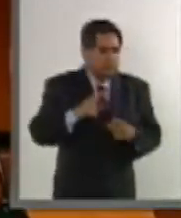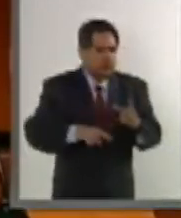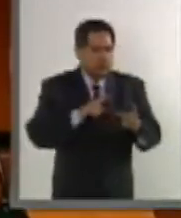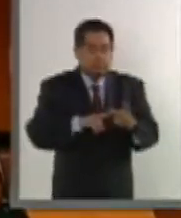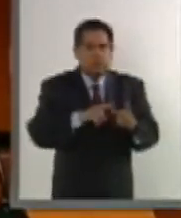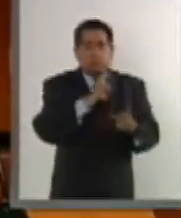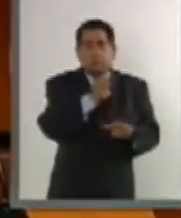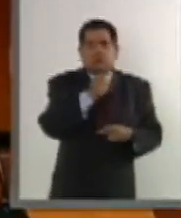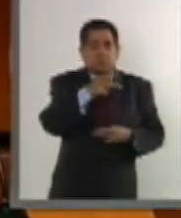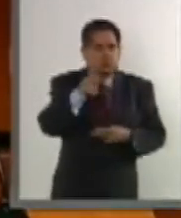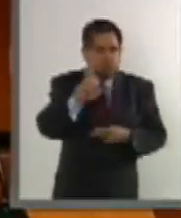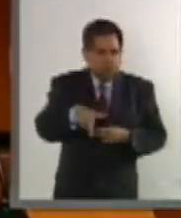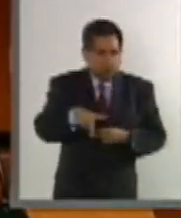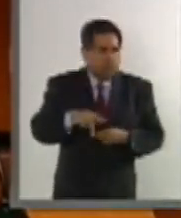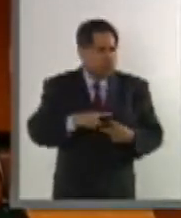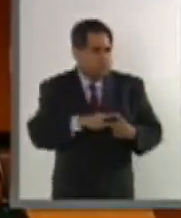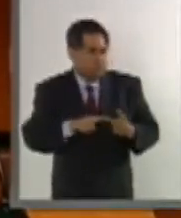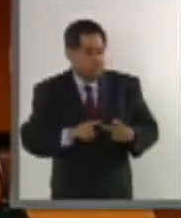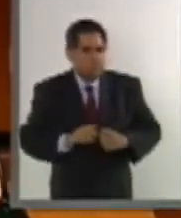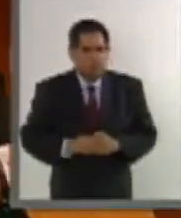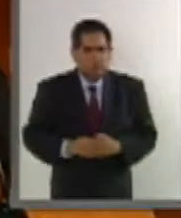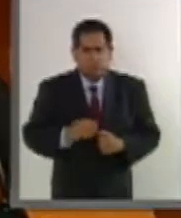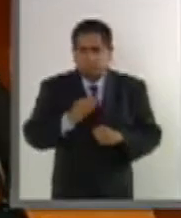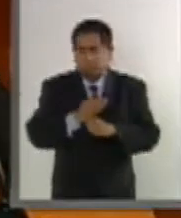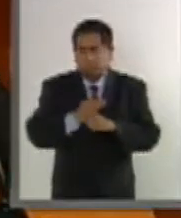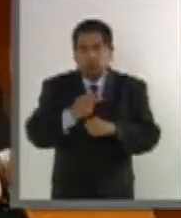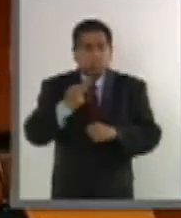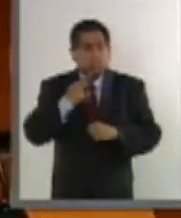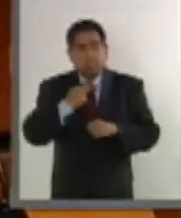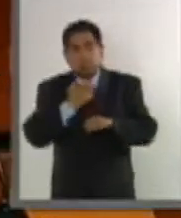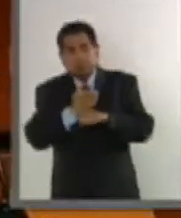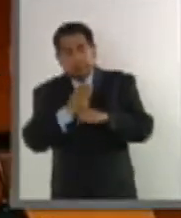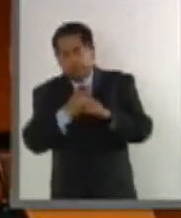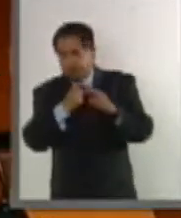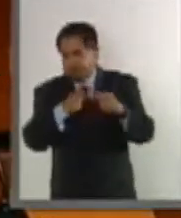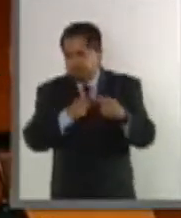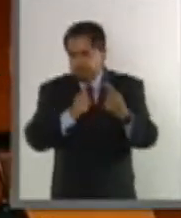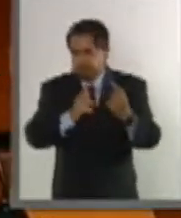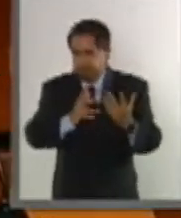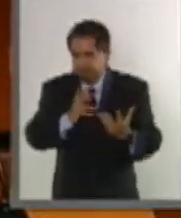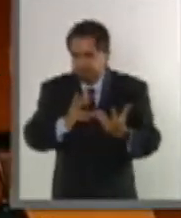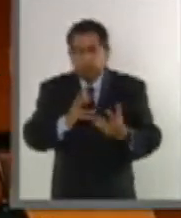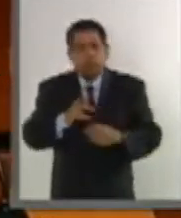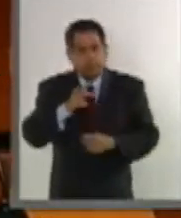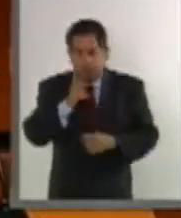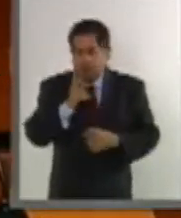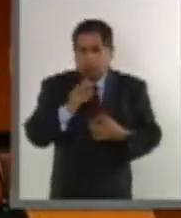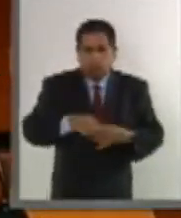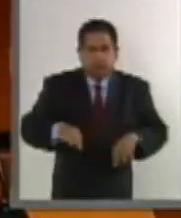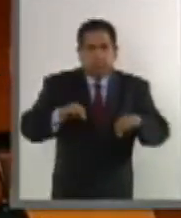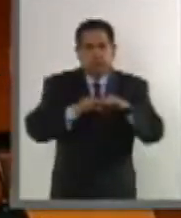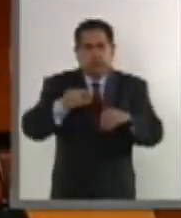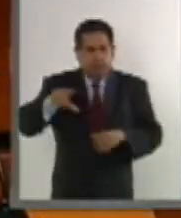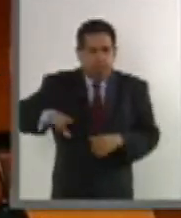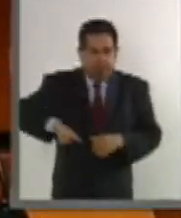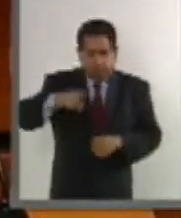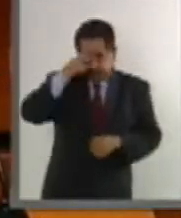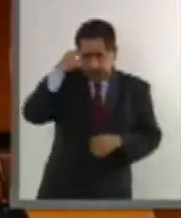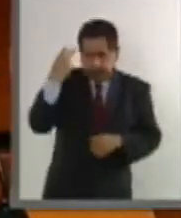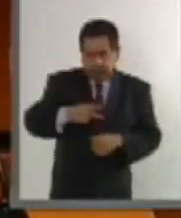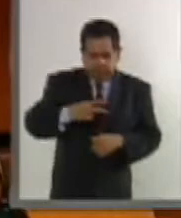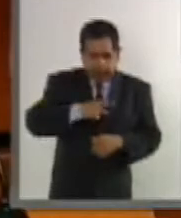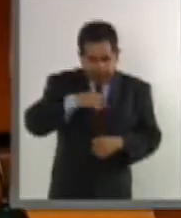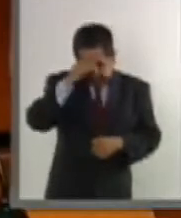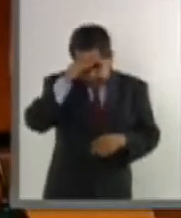Puerto Rico. Frente a la coyuntura política en los Estados Unidos, es muy importante que el gobierno mexicano